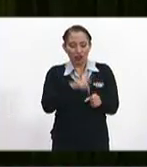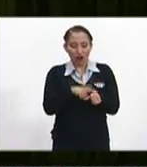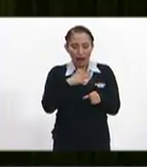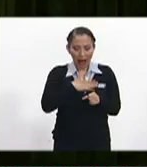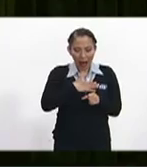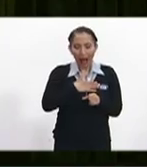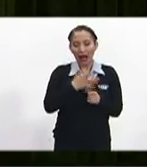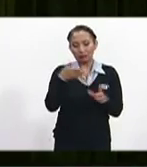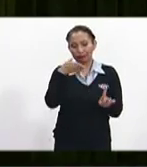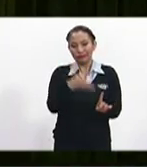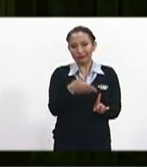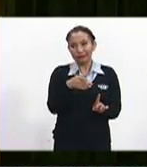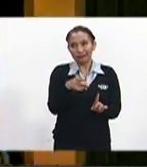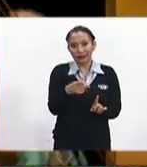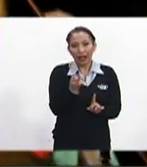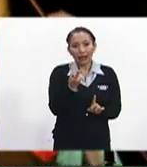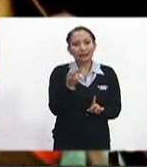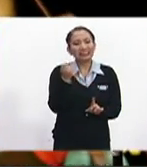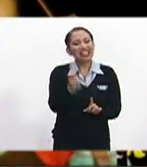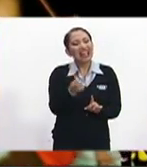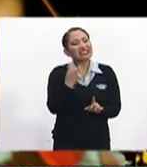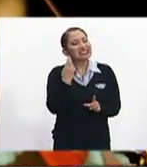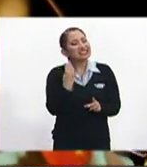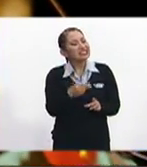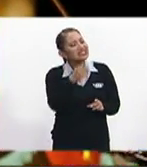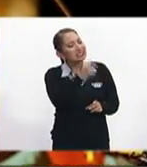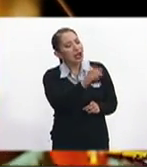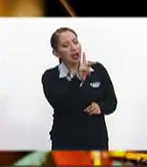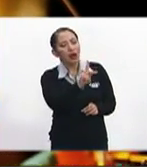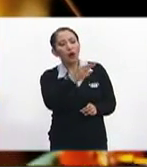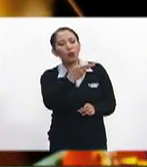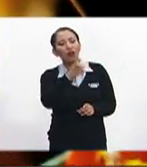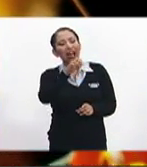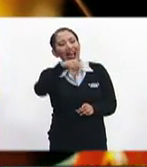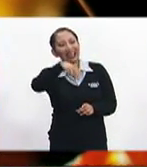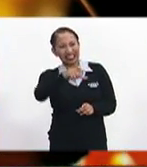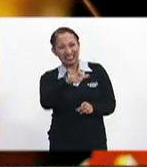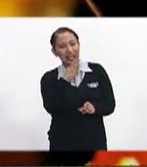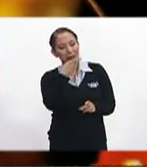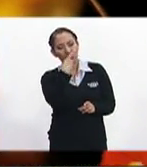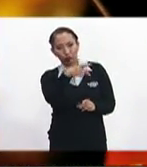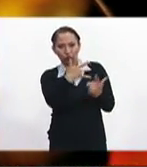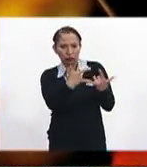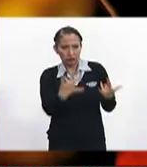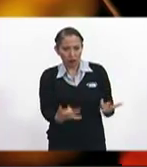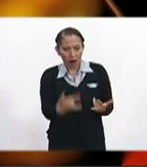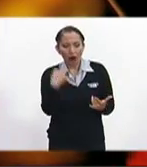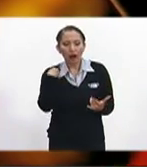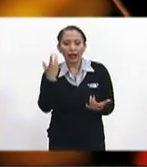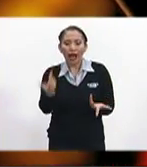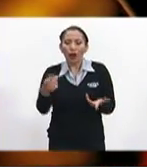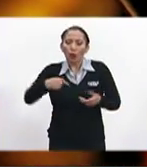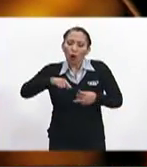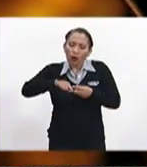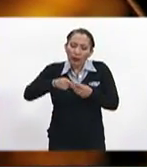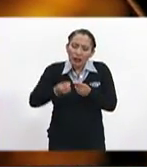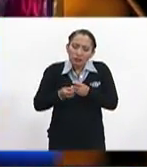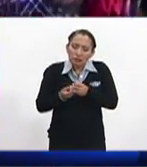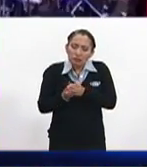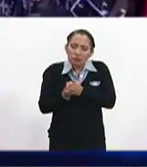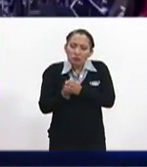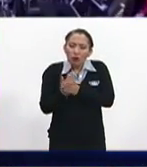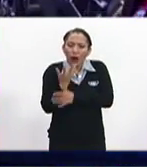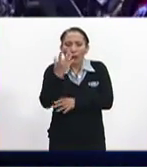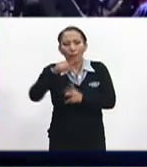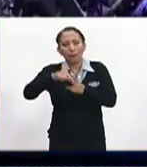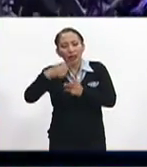personales, como el tema principal que es Ave Fénix, ¿no? Donde cuenta un poco su historia, ¿no? El renacer, lo que ella,